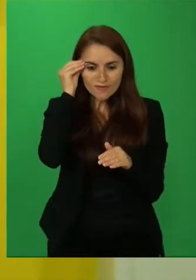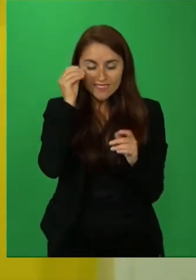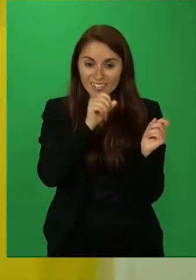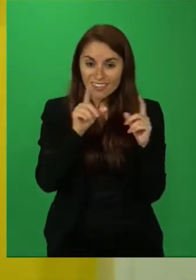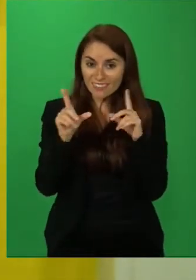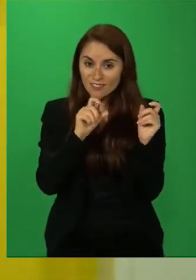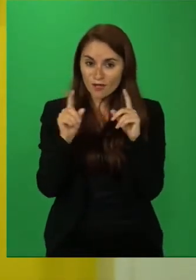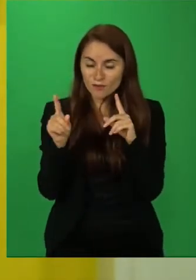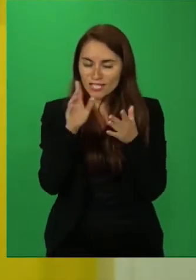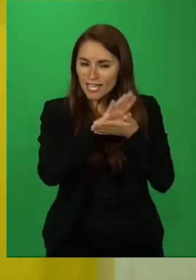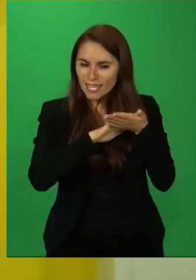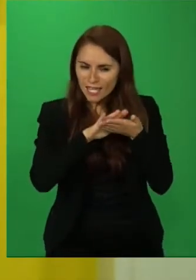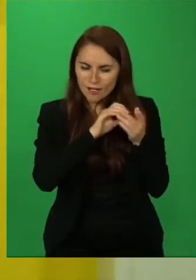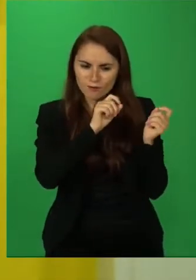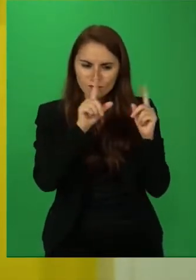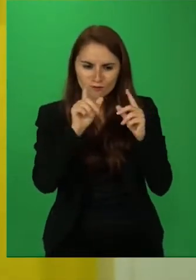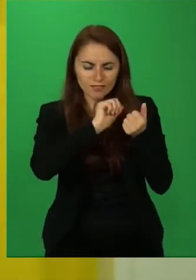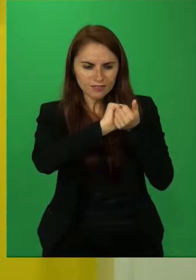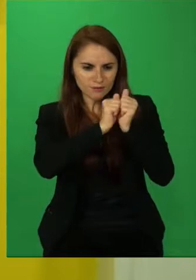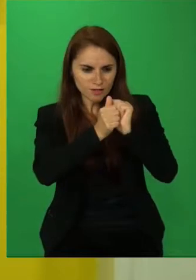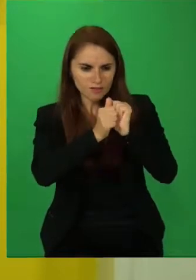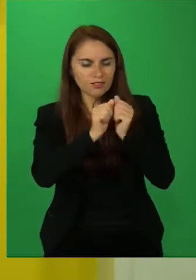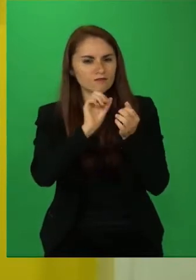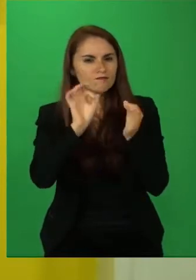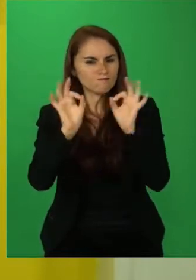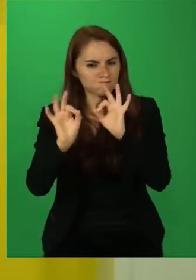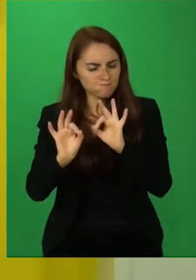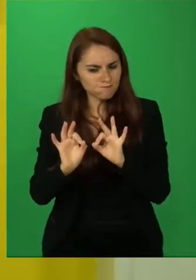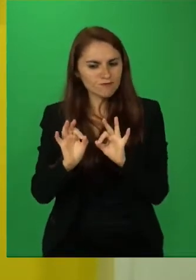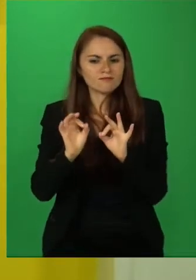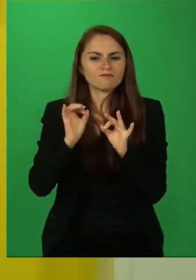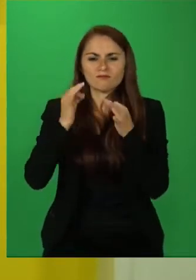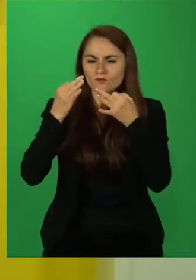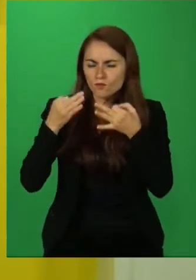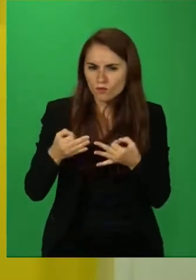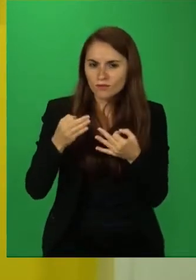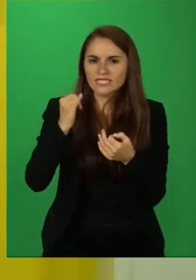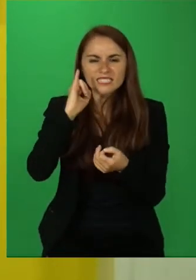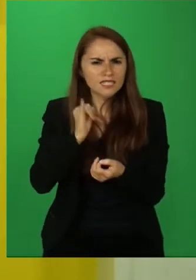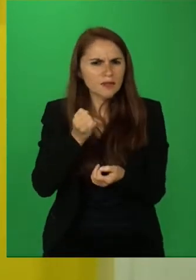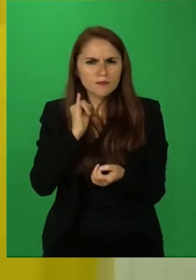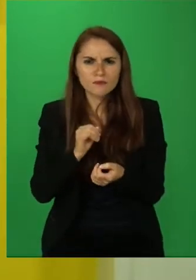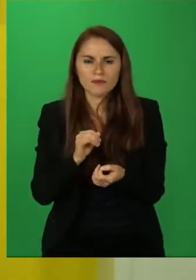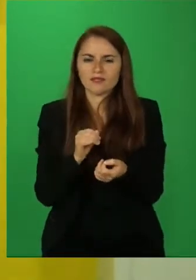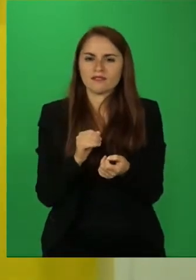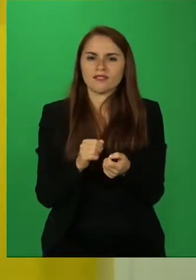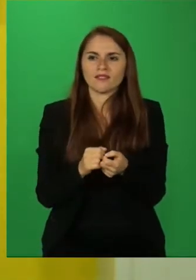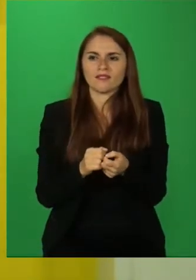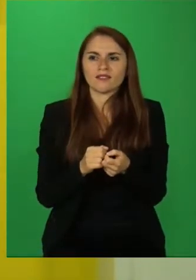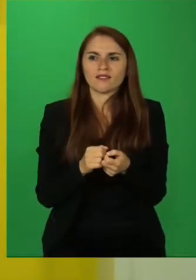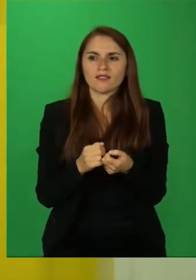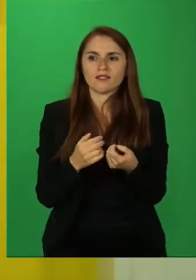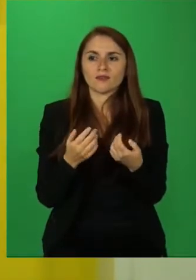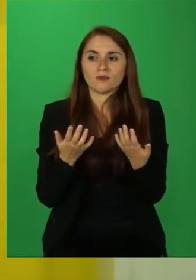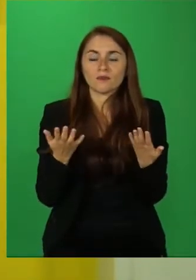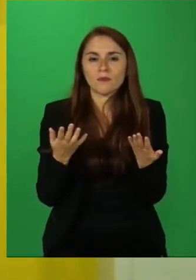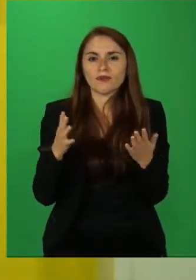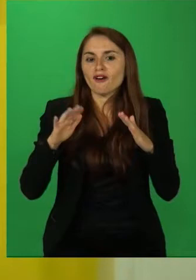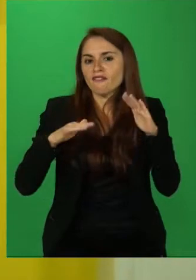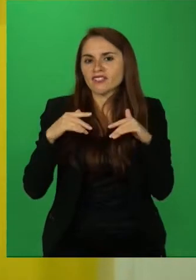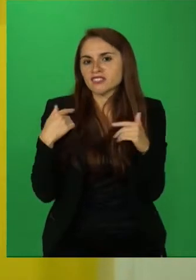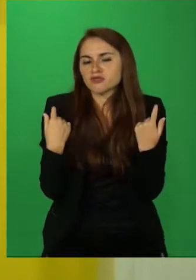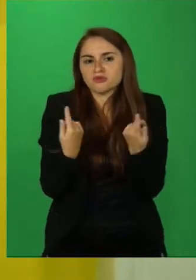anteriores de que interpretar es algo que hacemos constantemente, pero no